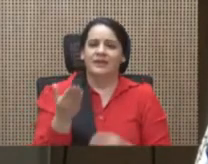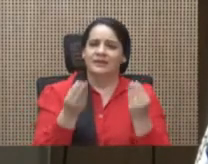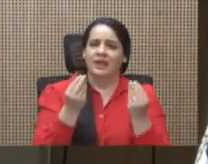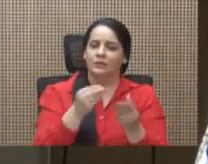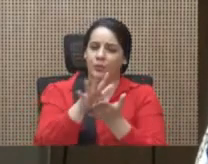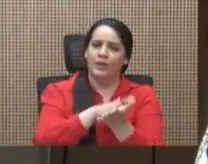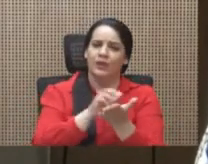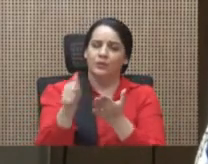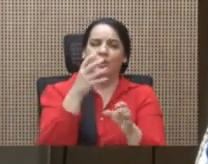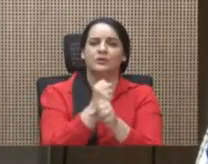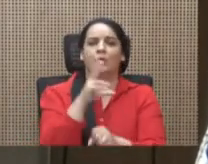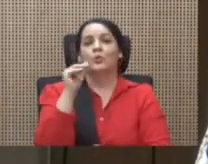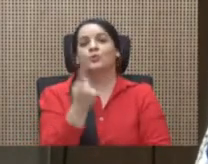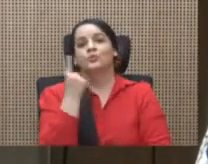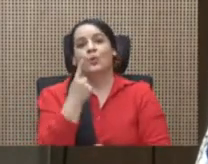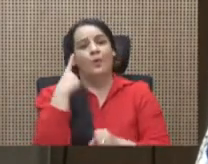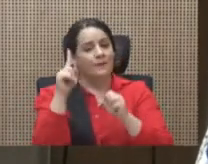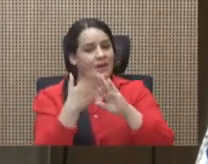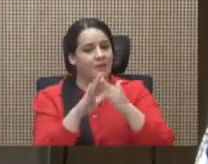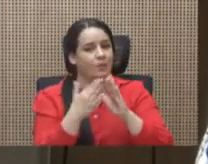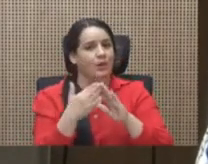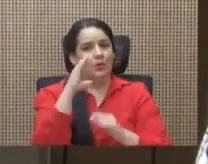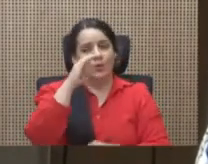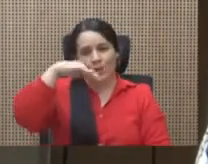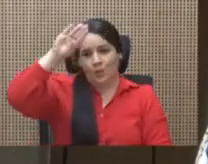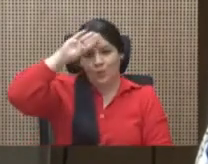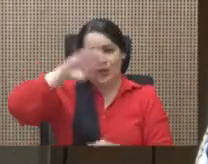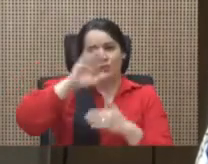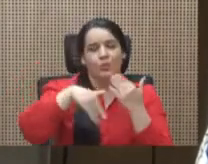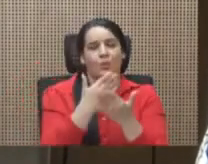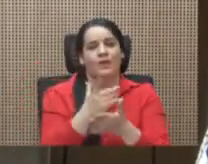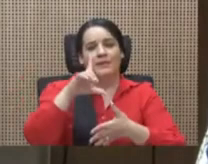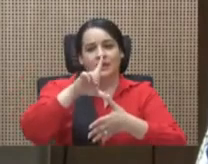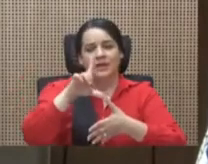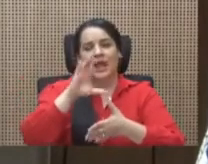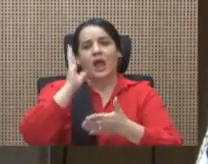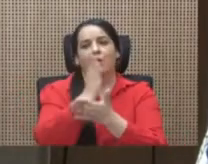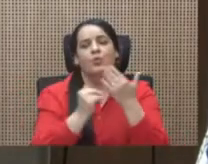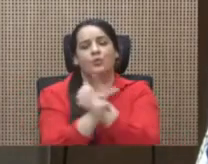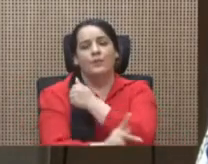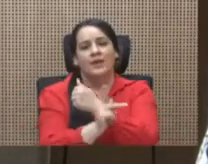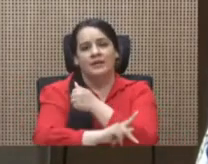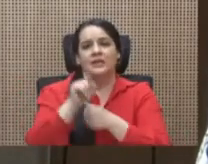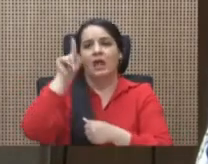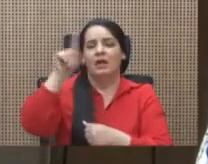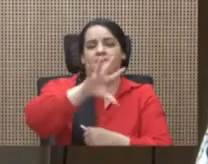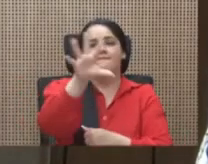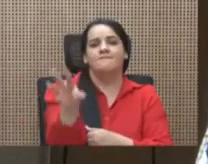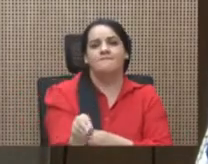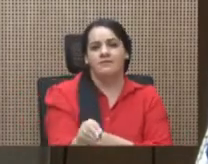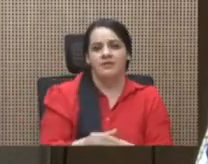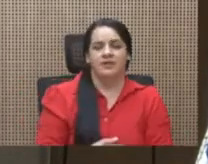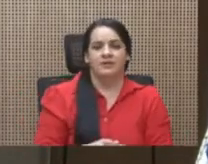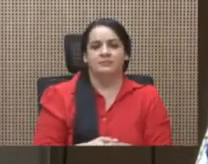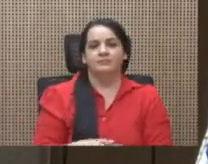le ha hecho, no solo al pueblo cubano, sino a toda América Latina y algunos países allá por África. Así que,